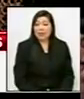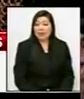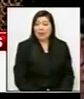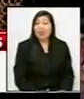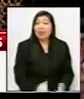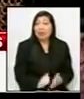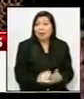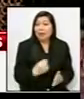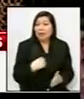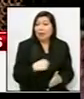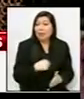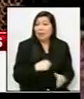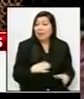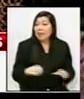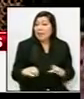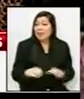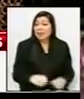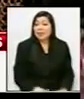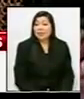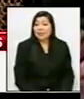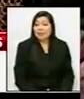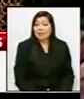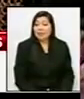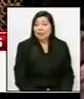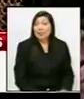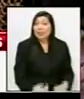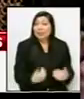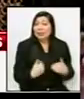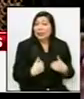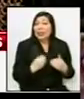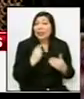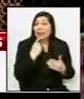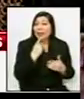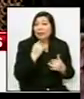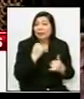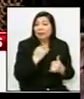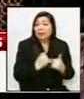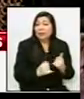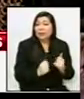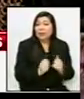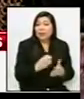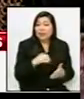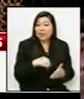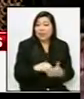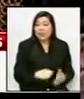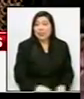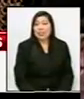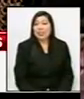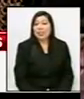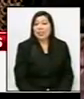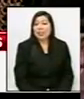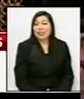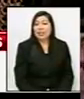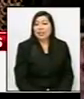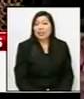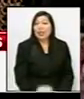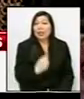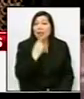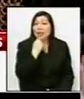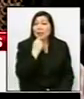que nosotros realizamos, pues esto se tendrá que ser finalmente considerado en la